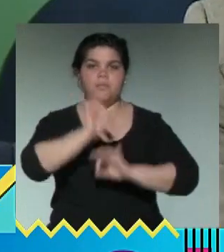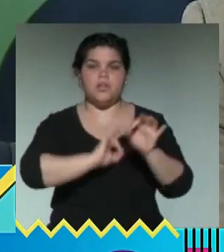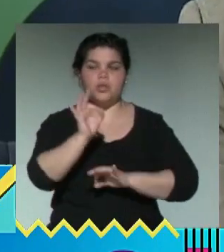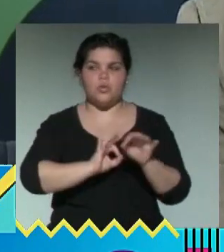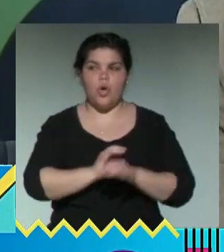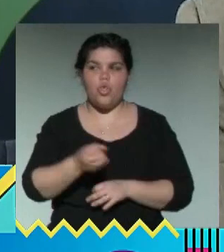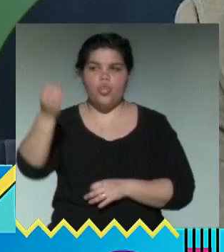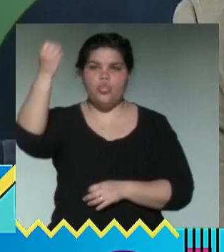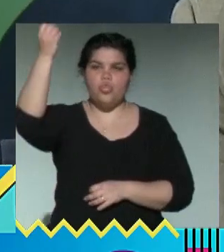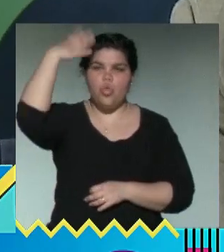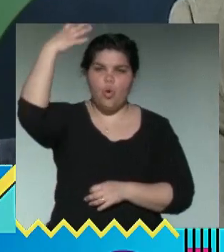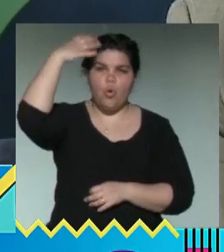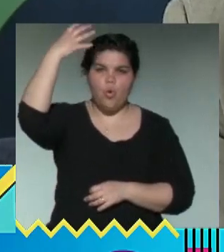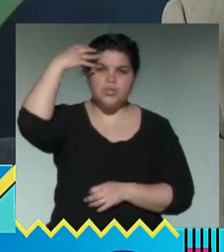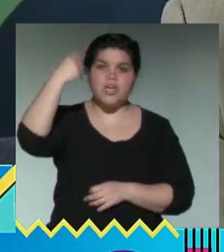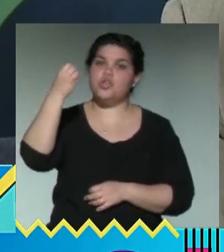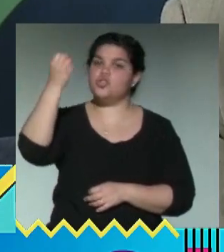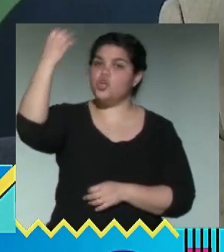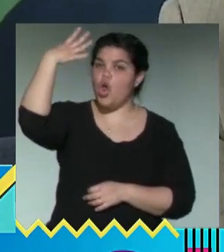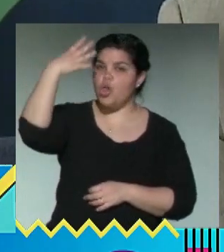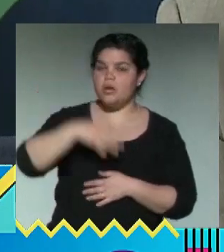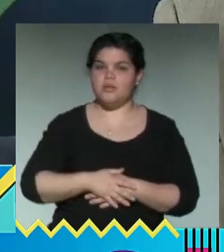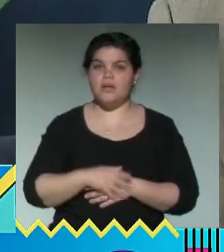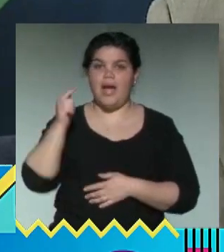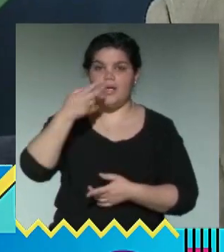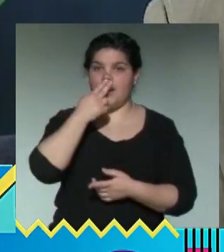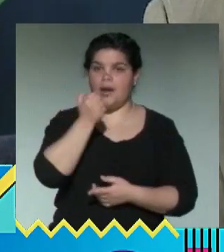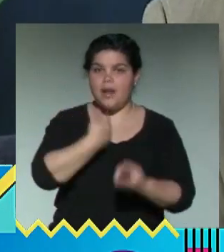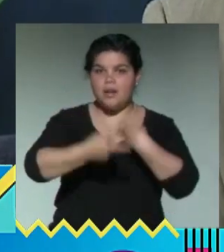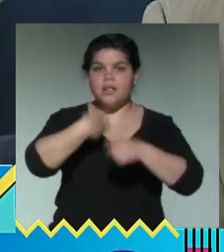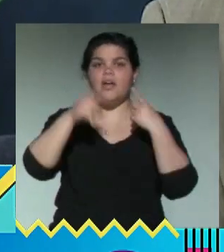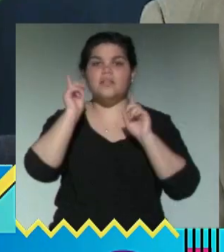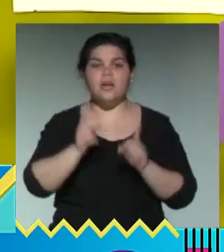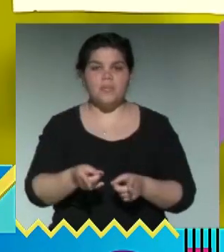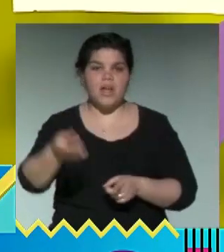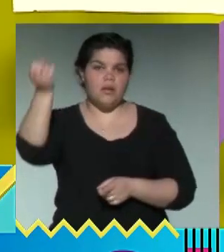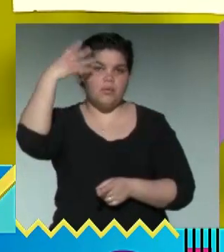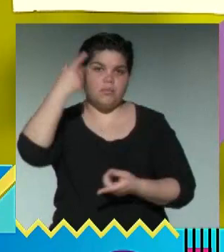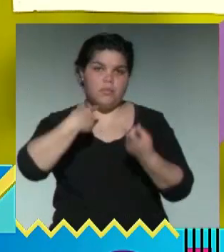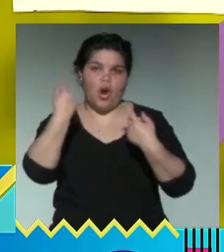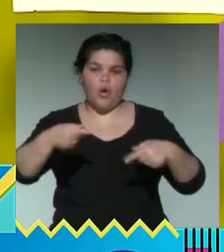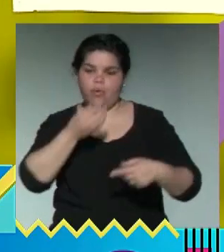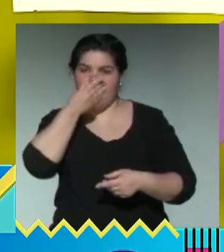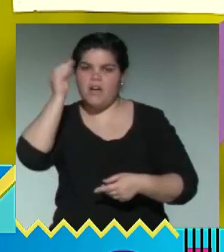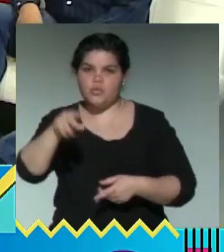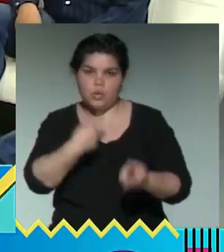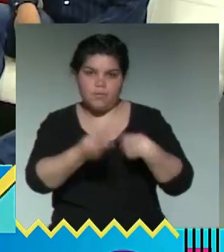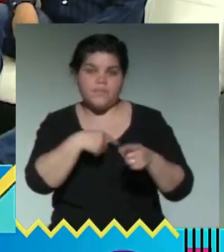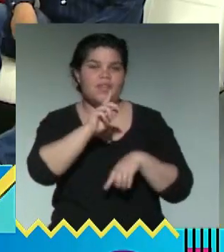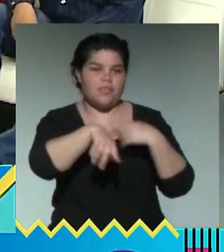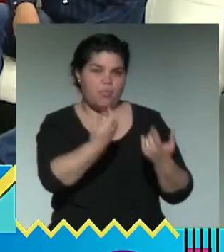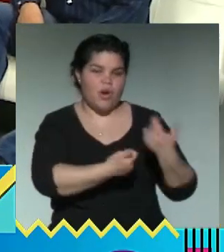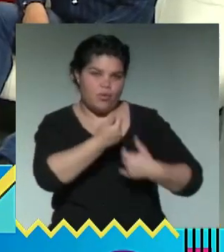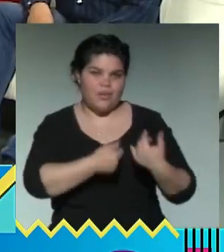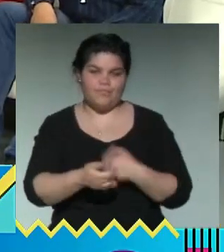Sol y que tiene que ver justamente con la energía renovable, pero también con el reciclaje. Muchas gracias, Ana. Ahora nos contás. También está con nosotros